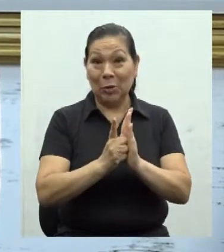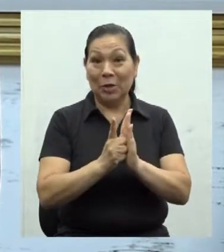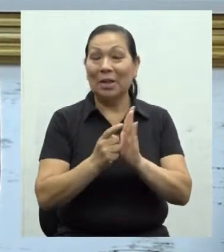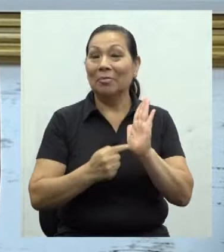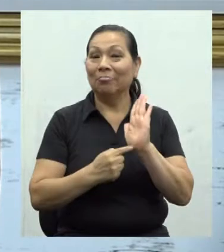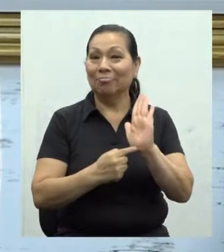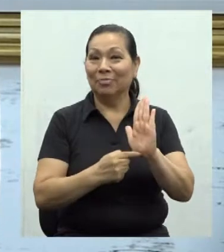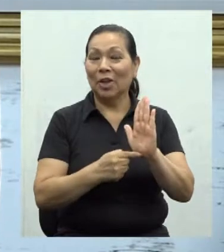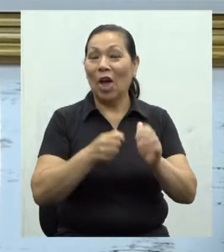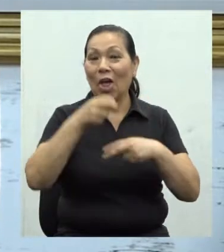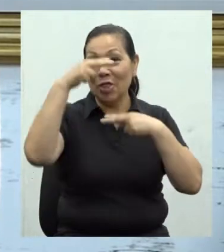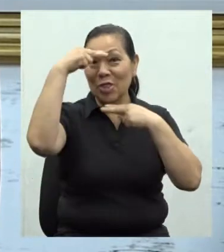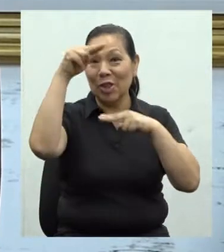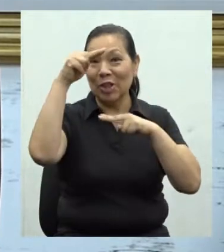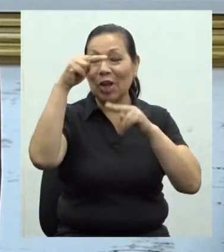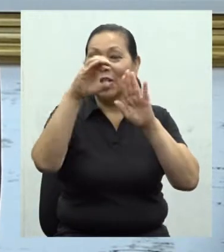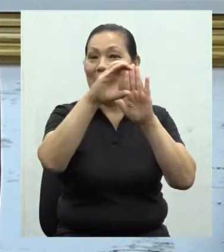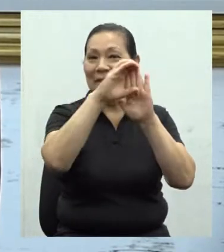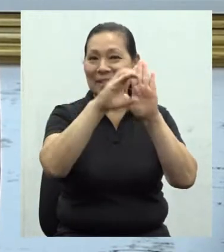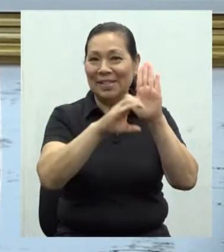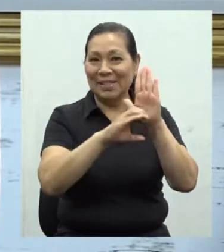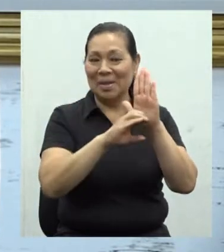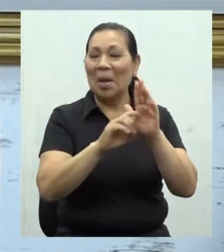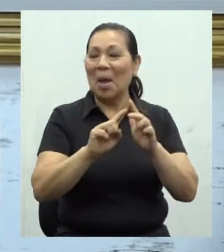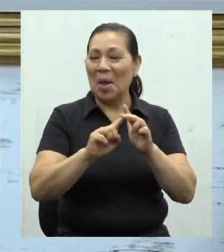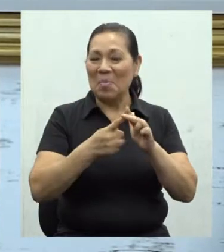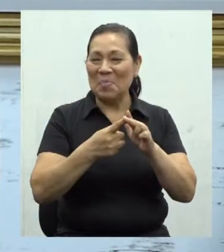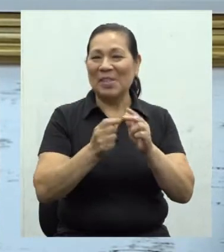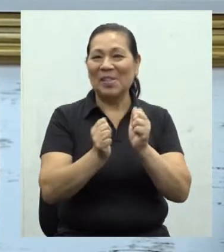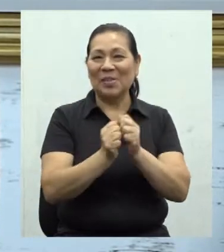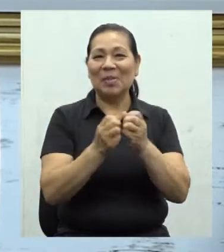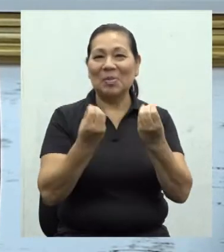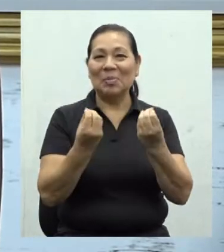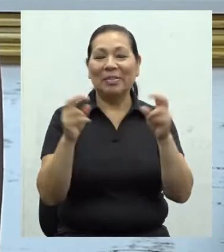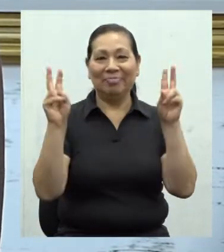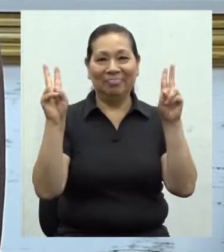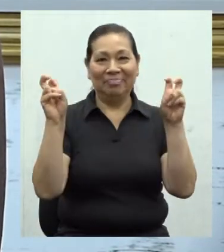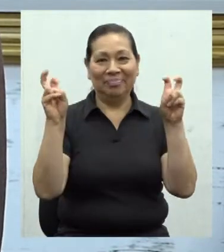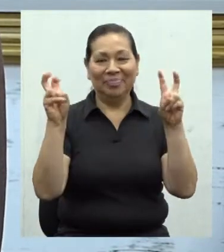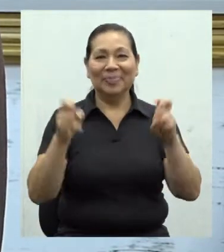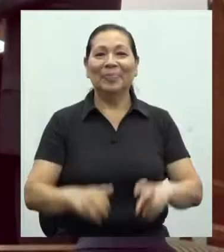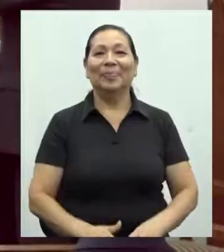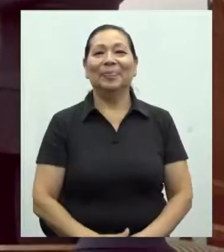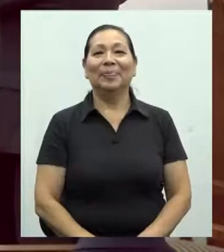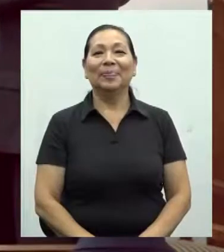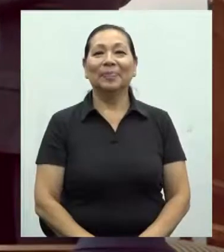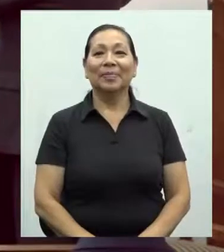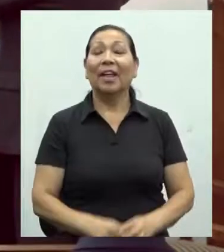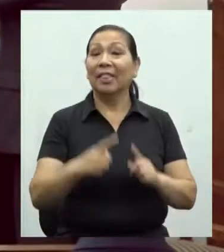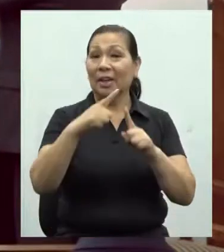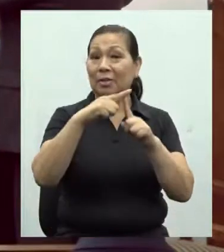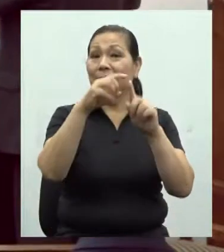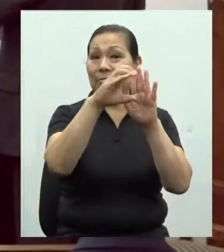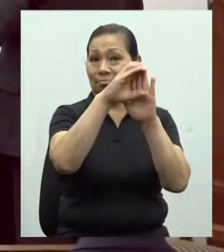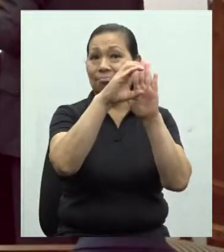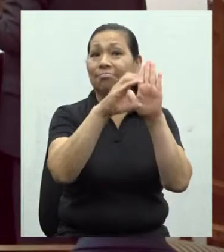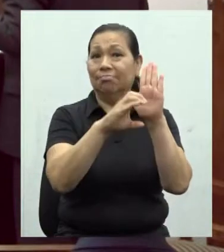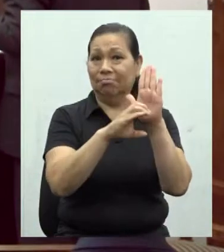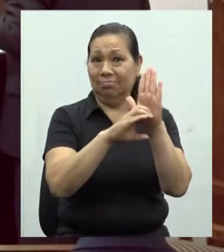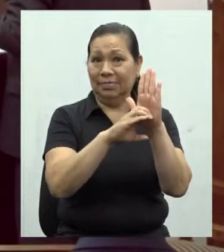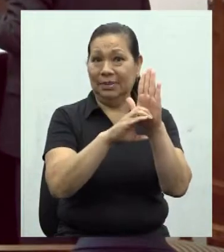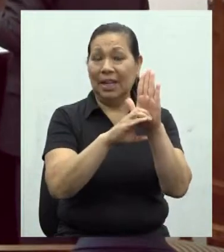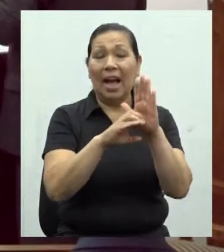el presente Noticiero Constitucional. Arrancamos con nuestros titulares. Tribunal